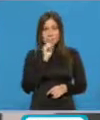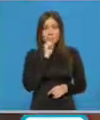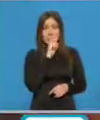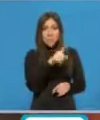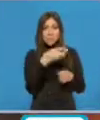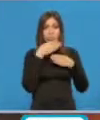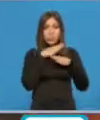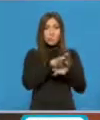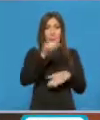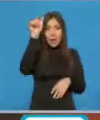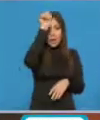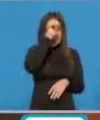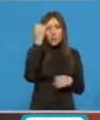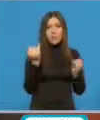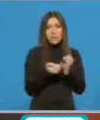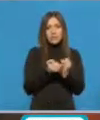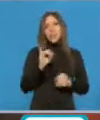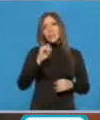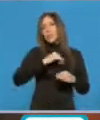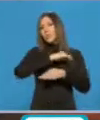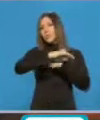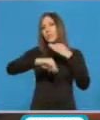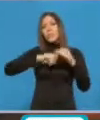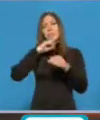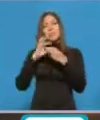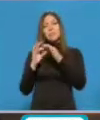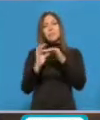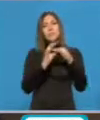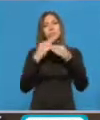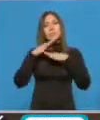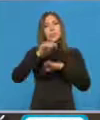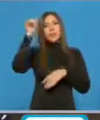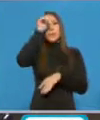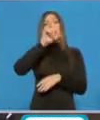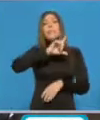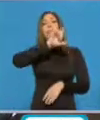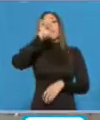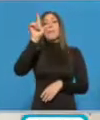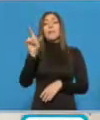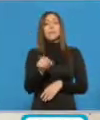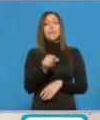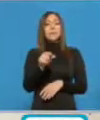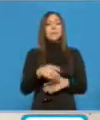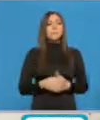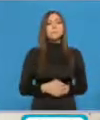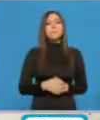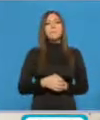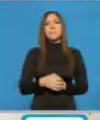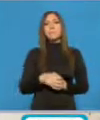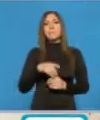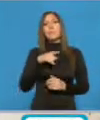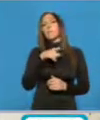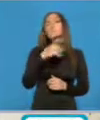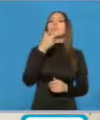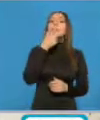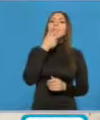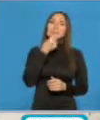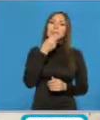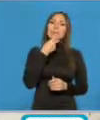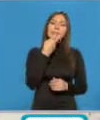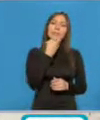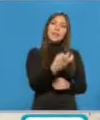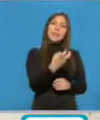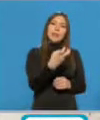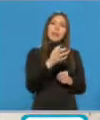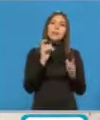Todo porque se supone que cuando lo encuentran, o sea, él llega justo Esta cosa